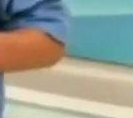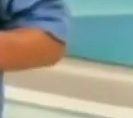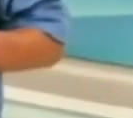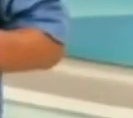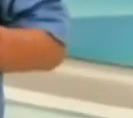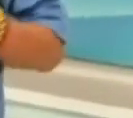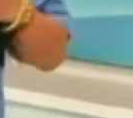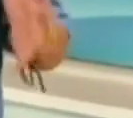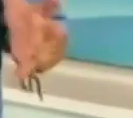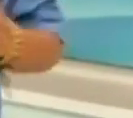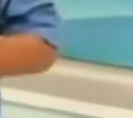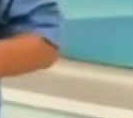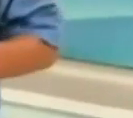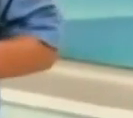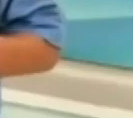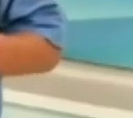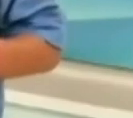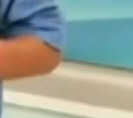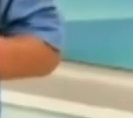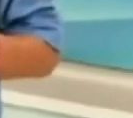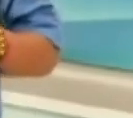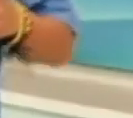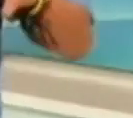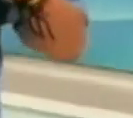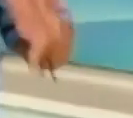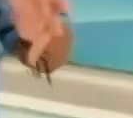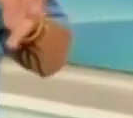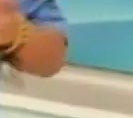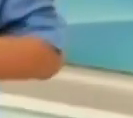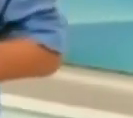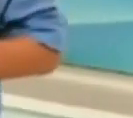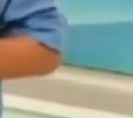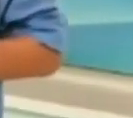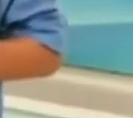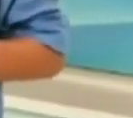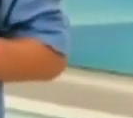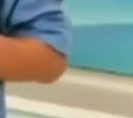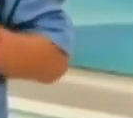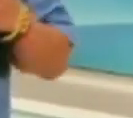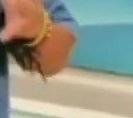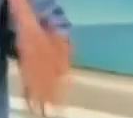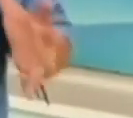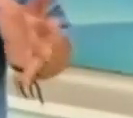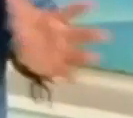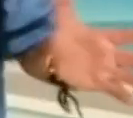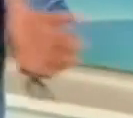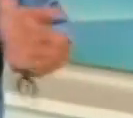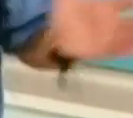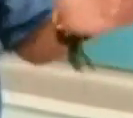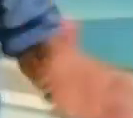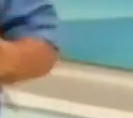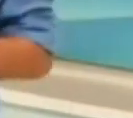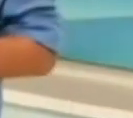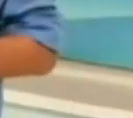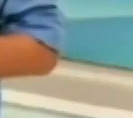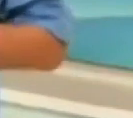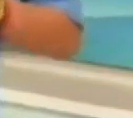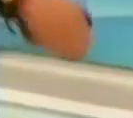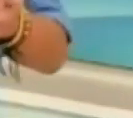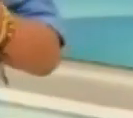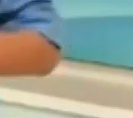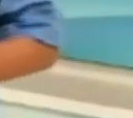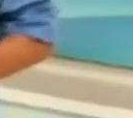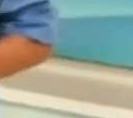entero frente a la pandemia del COVID-19, reanudar relaciones consulares entre los dos